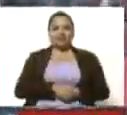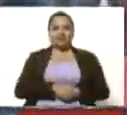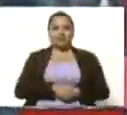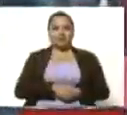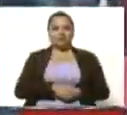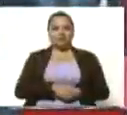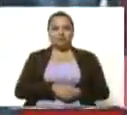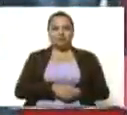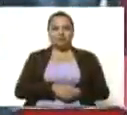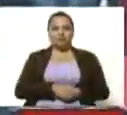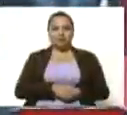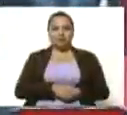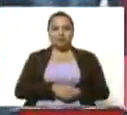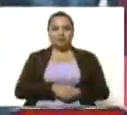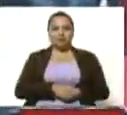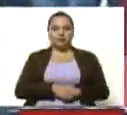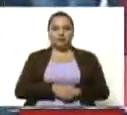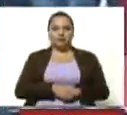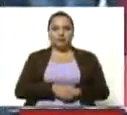Cuántas personas